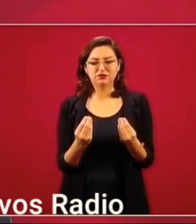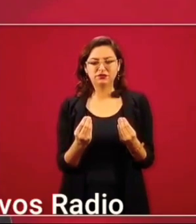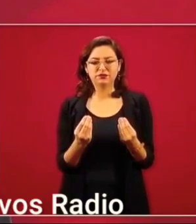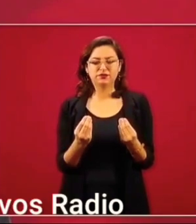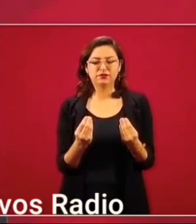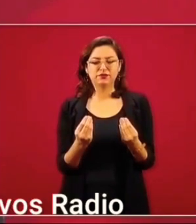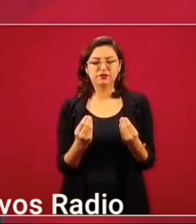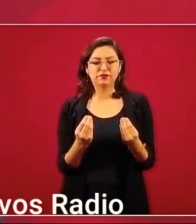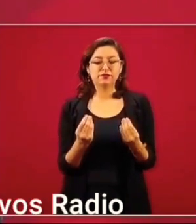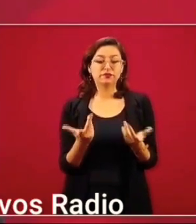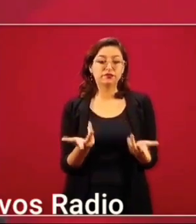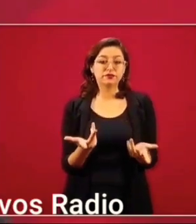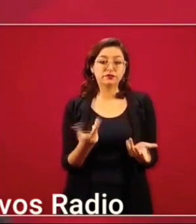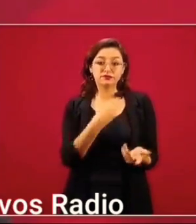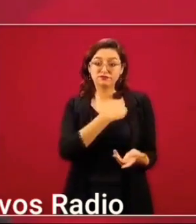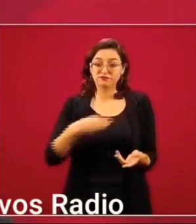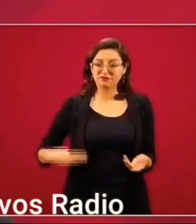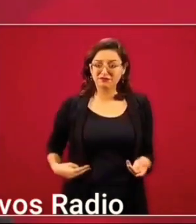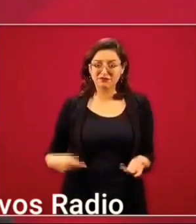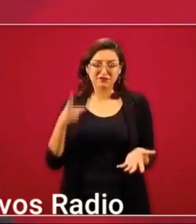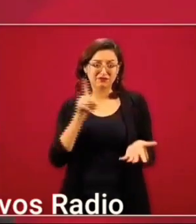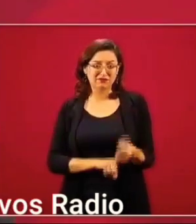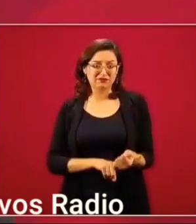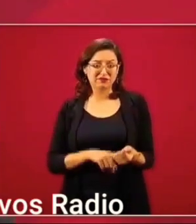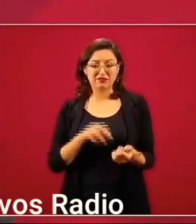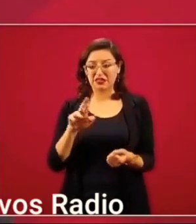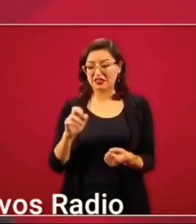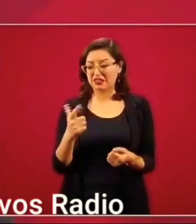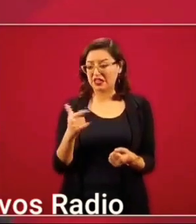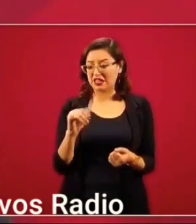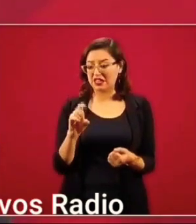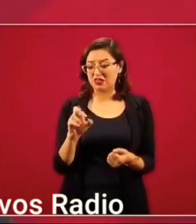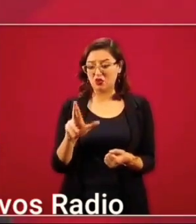En los gobiernos municipales.